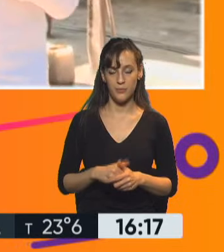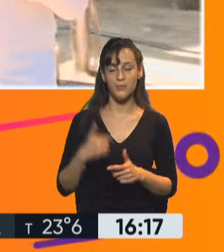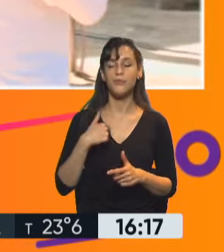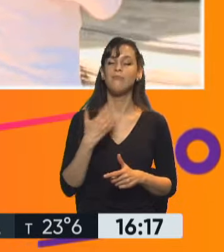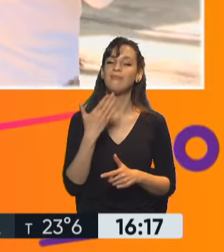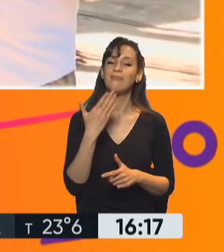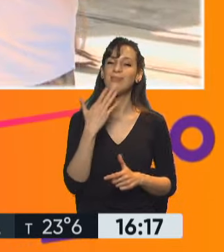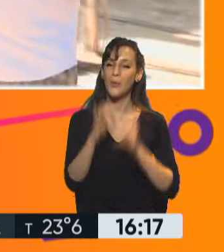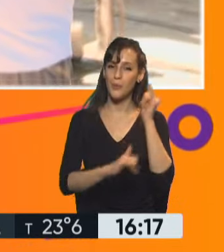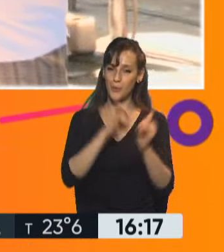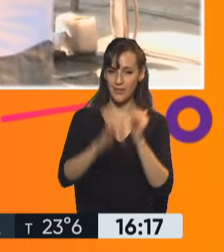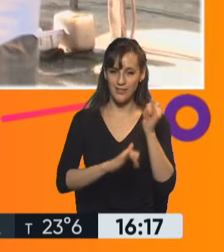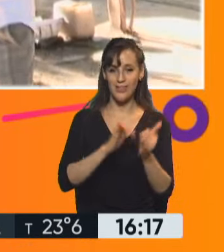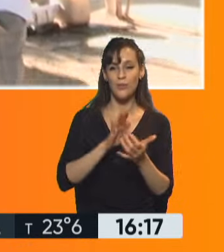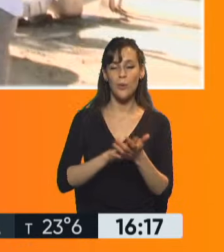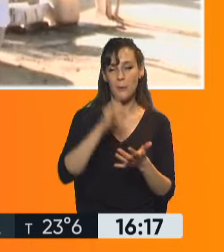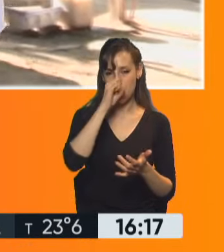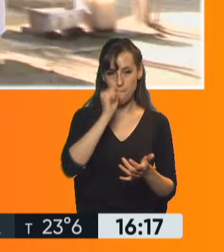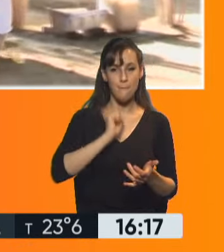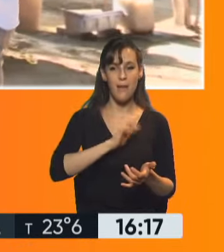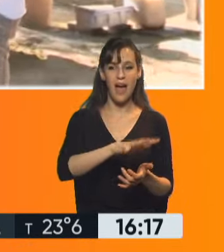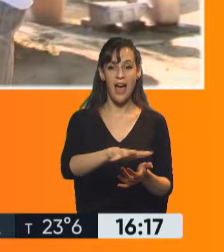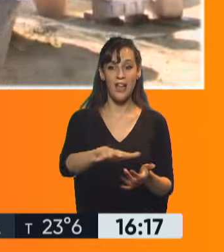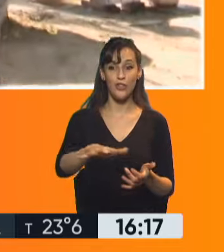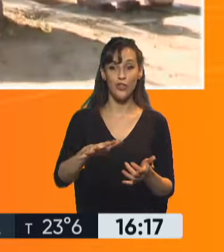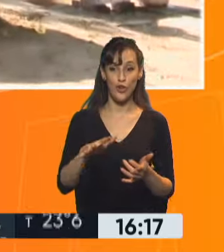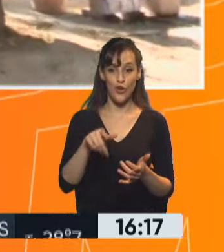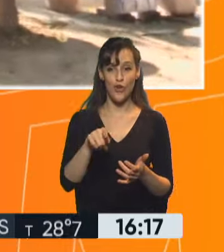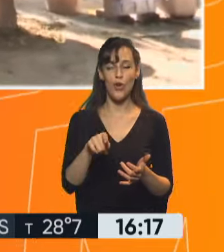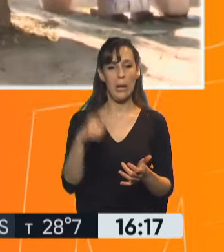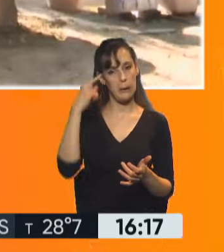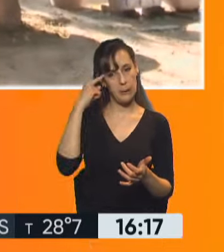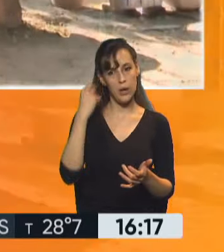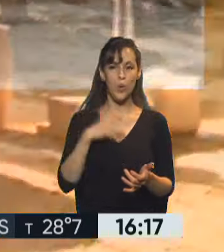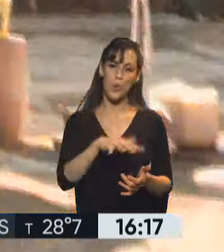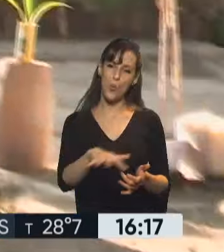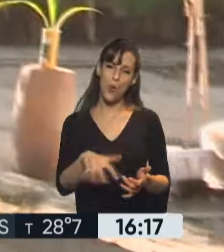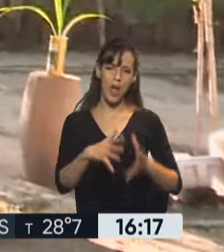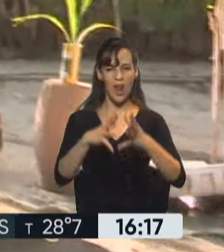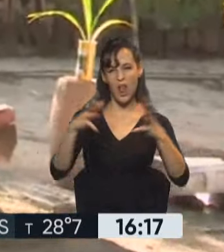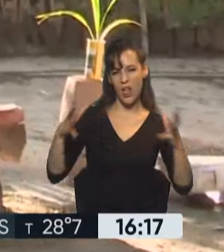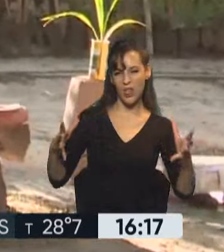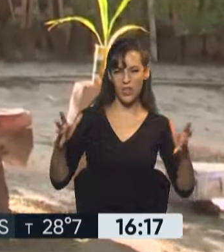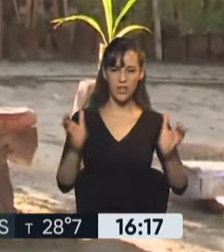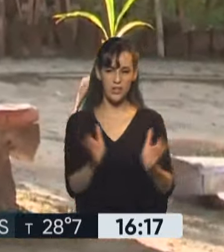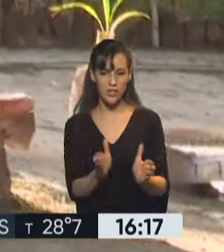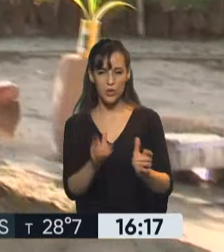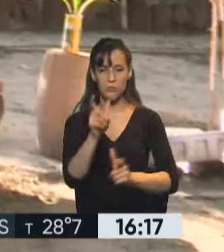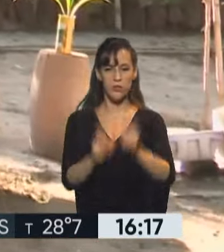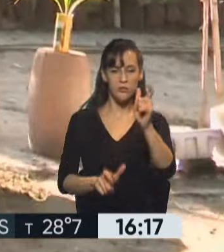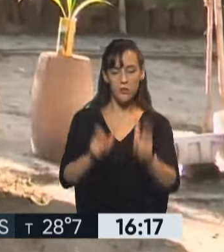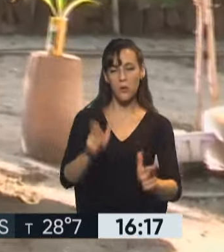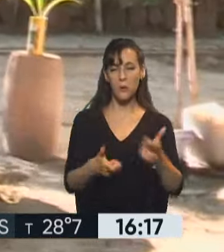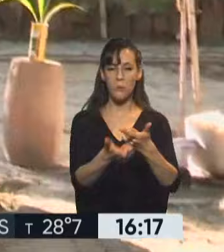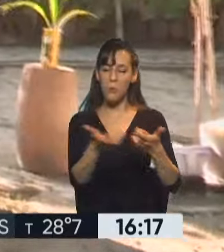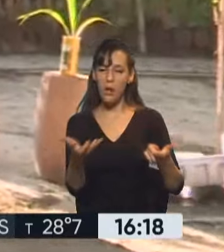patio del indio, ¿no? ¿Qué imagina? Me imagino un lugar, ¿cómo será de grande? ¿Cuánta gente puede albergar?